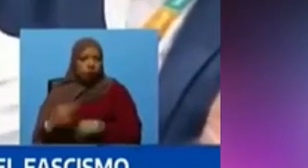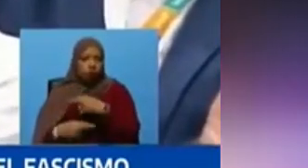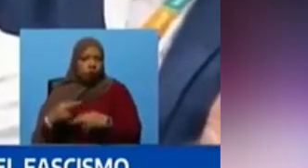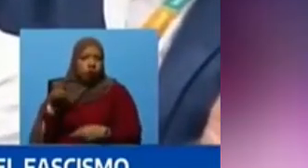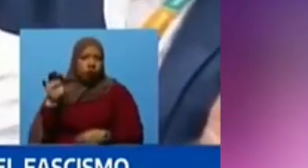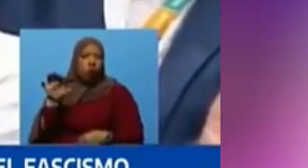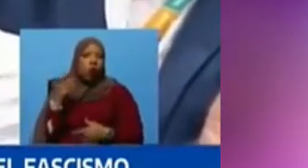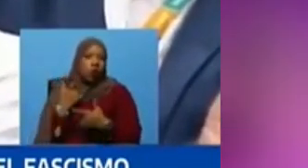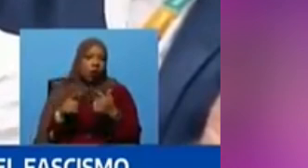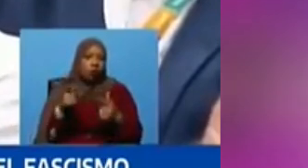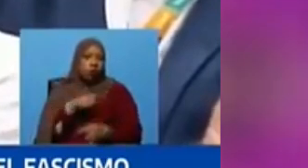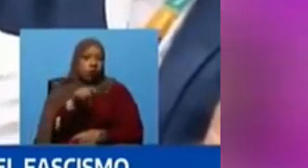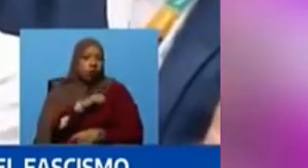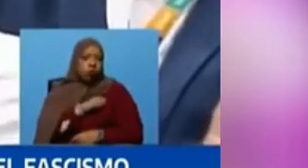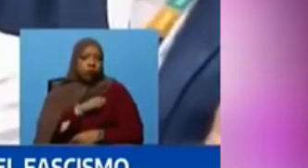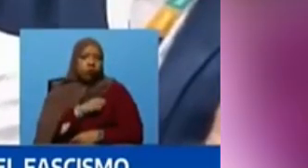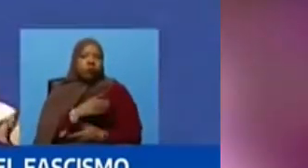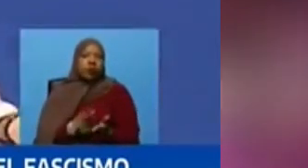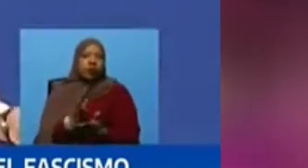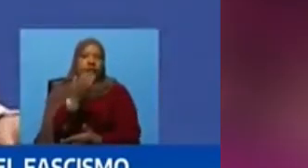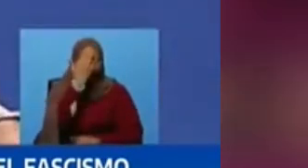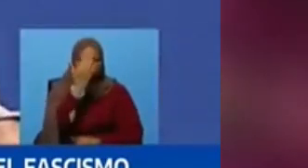republicano. Por el calle del medio.